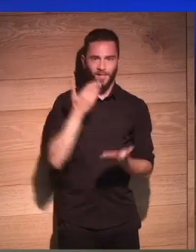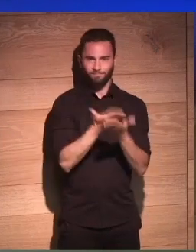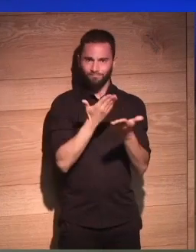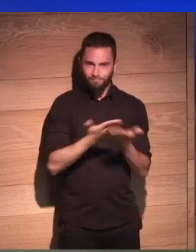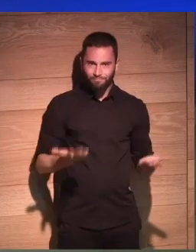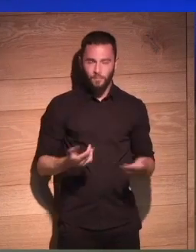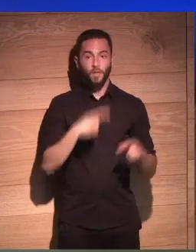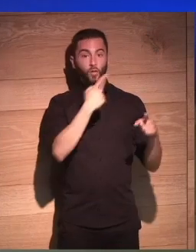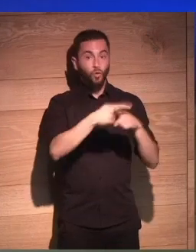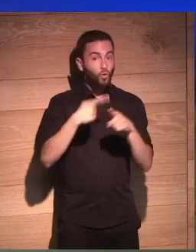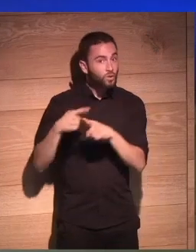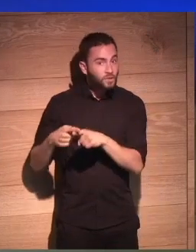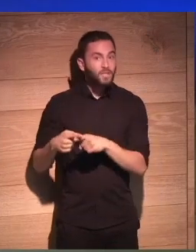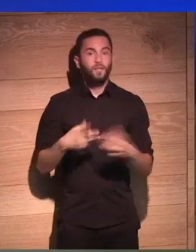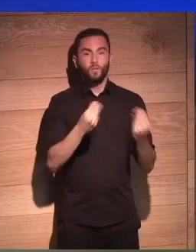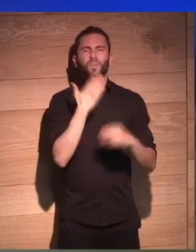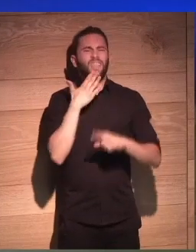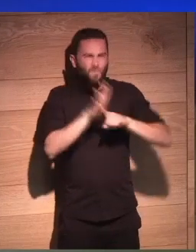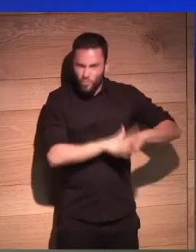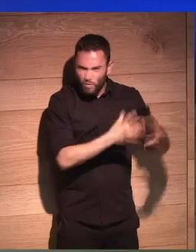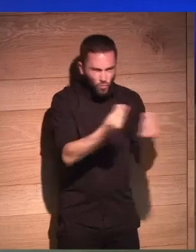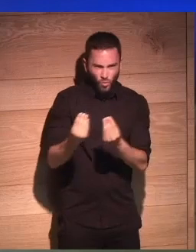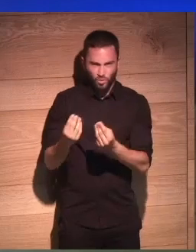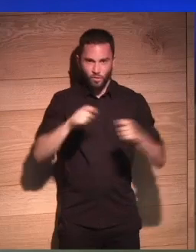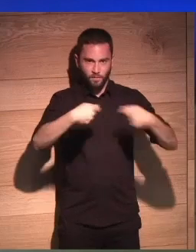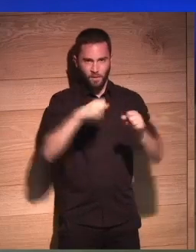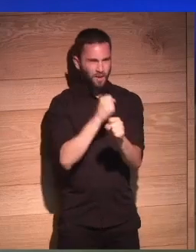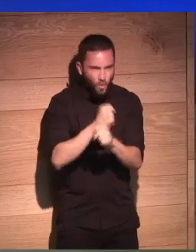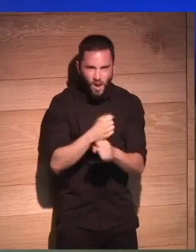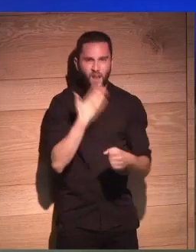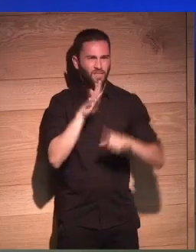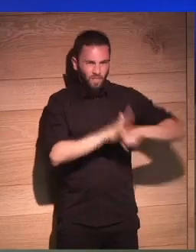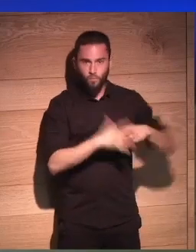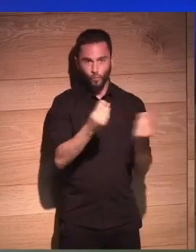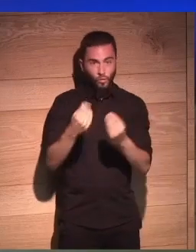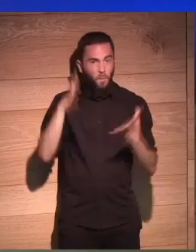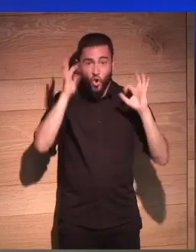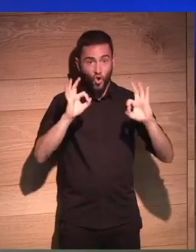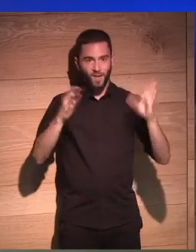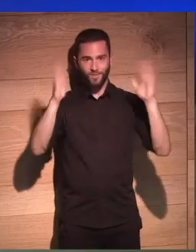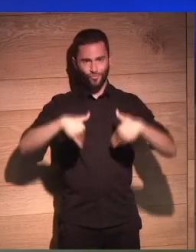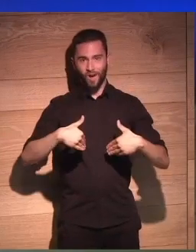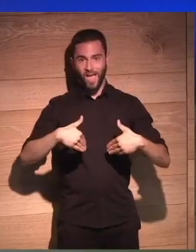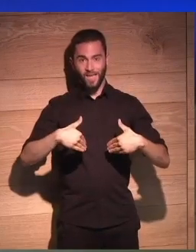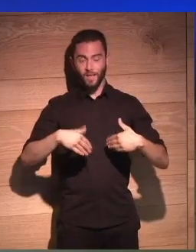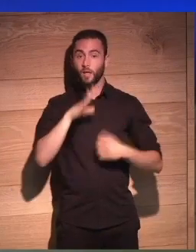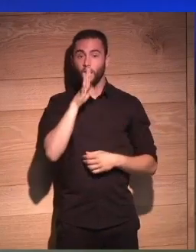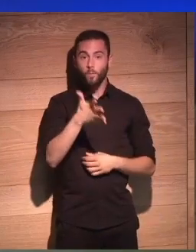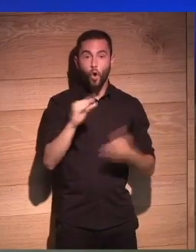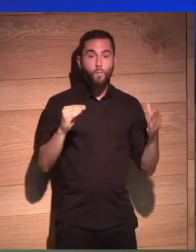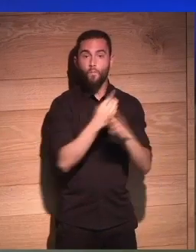hay muchas cosas, hay muchísimo edadismo, ya lo sabemos todos, en el mercado laboral, pero no tiene ninguna lógica, no tiene ningún sentido, porque